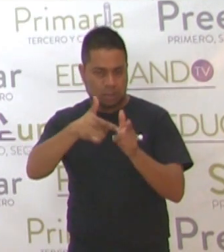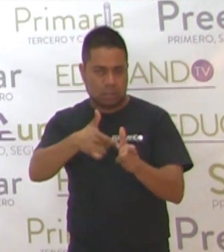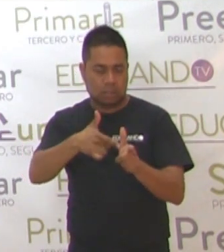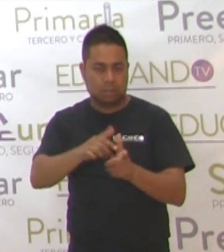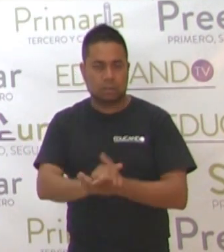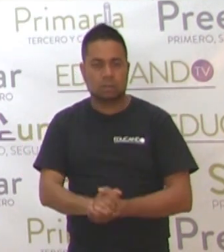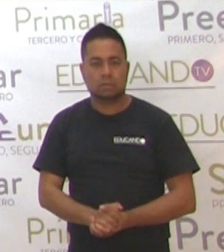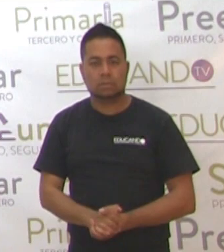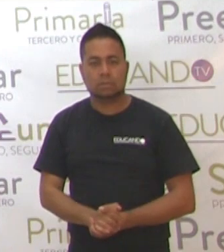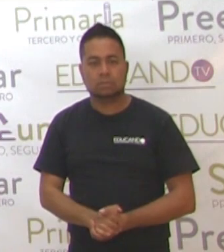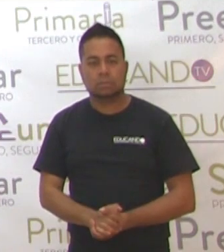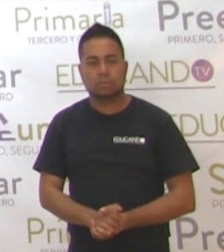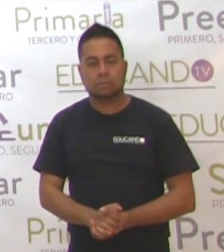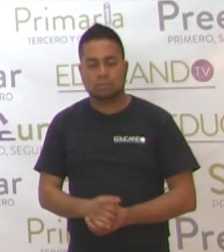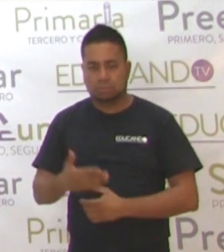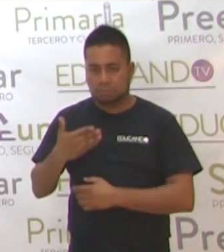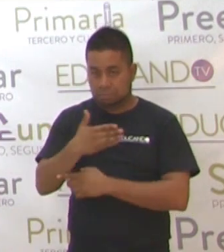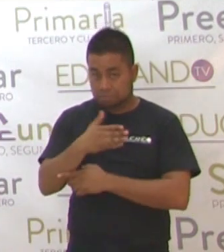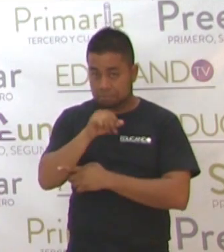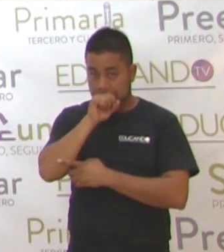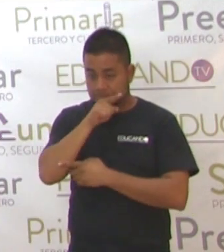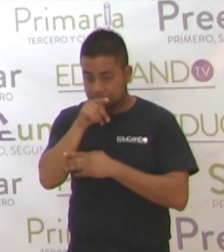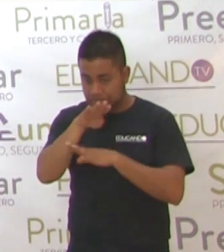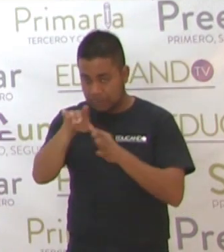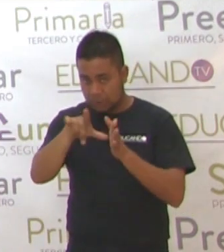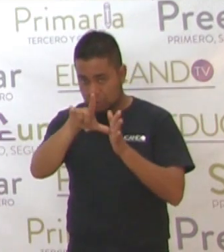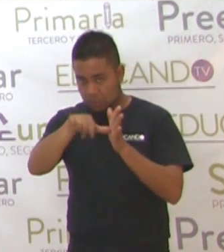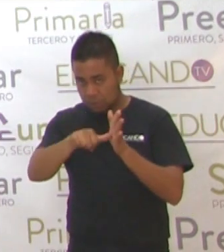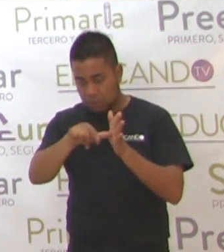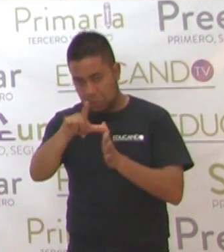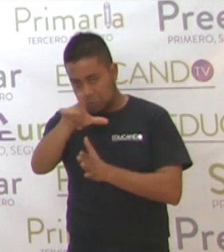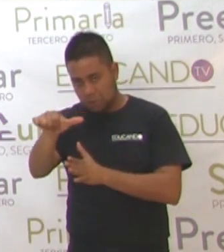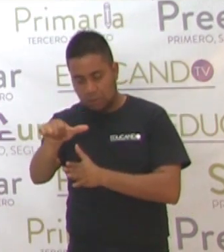también hablamos de un luego bien